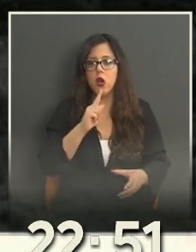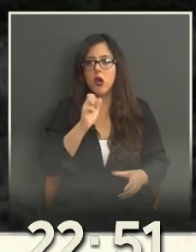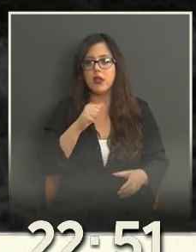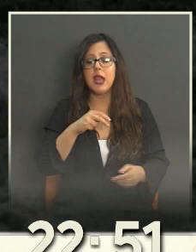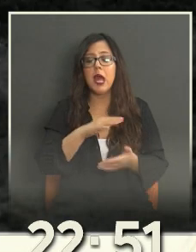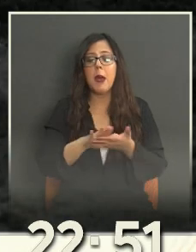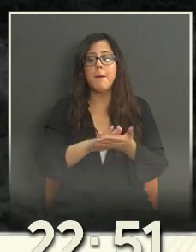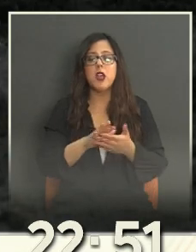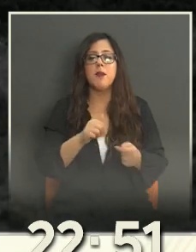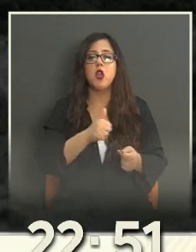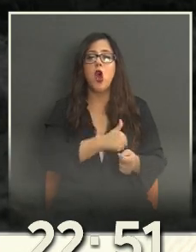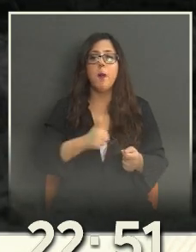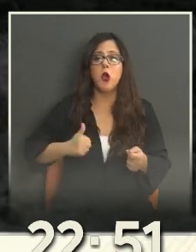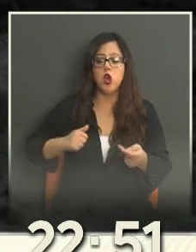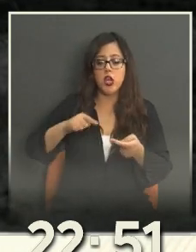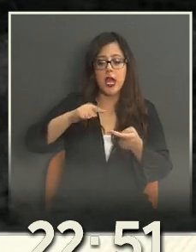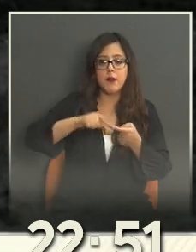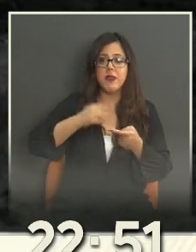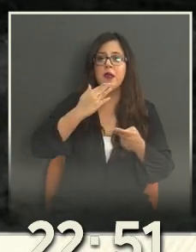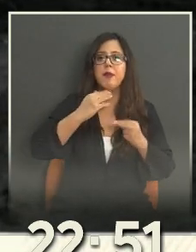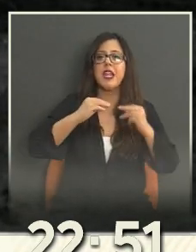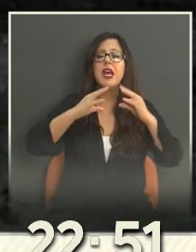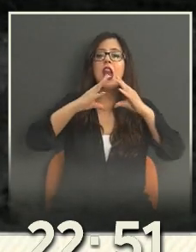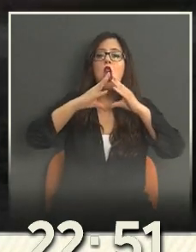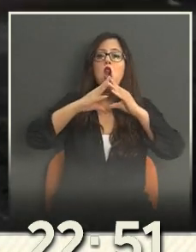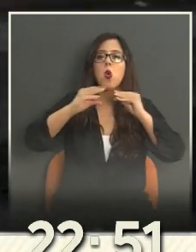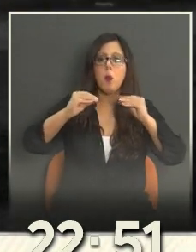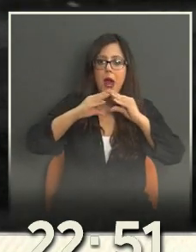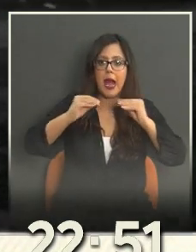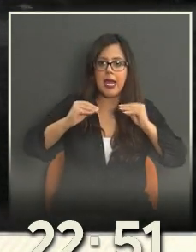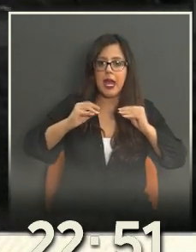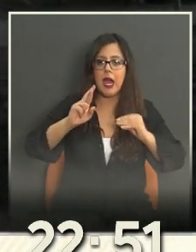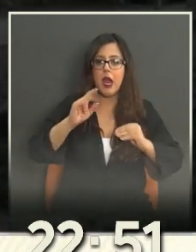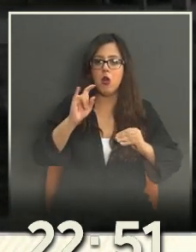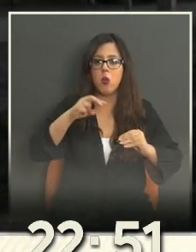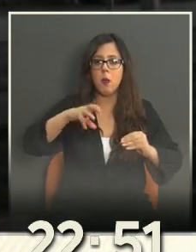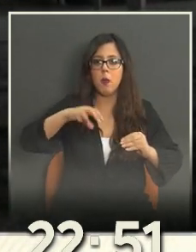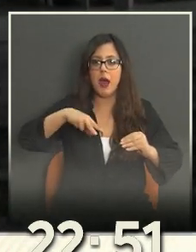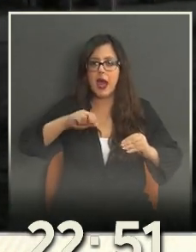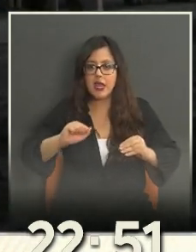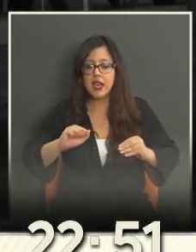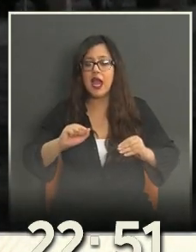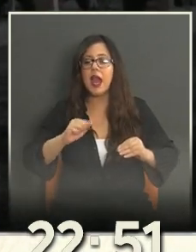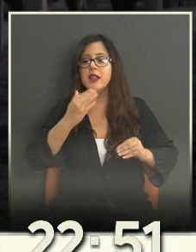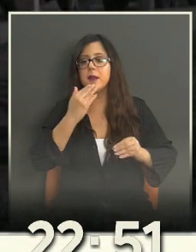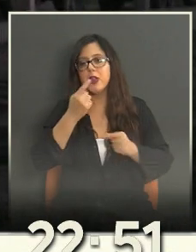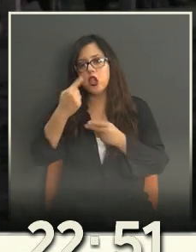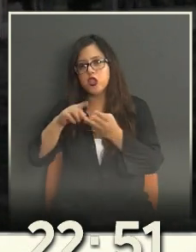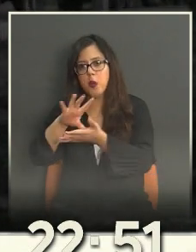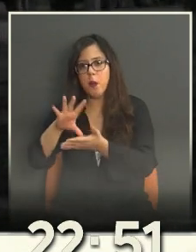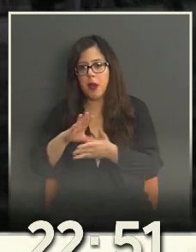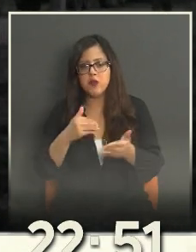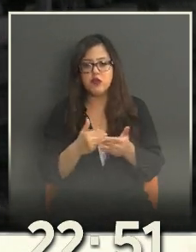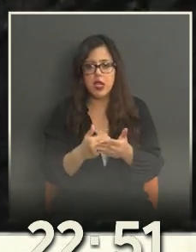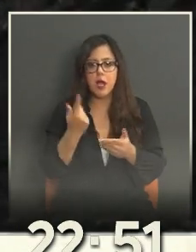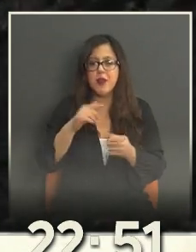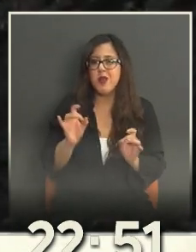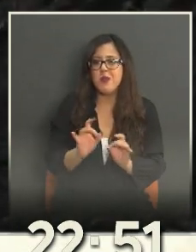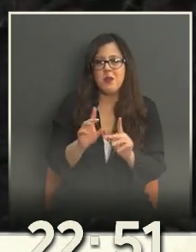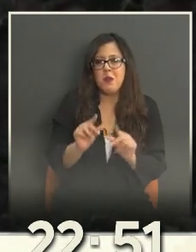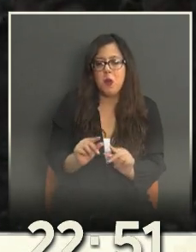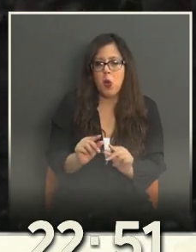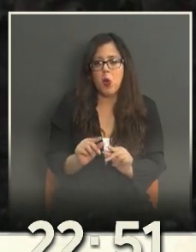como romana o los bálticos pueblos bálticos más hacia el noreste cosa que es poco probable en este minuto